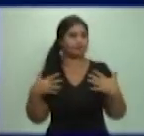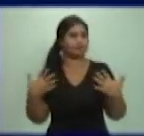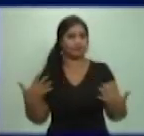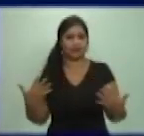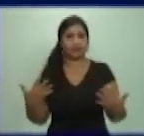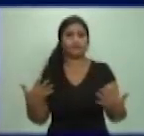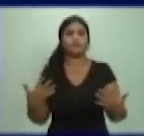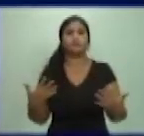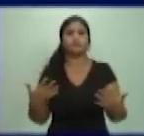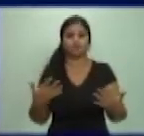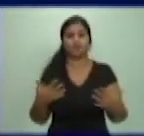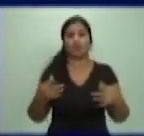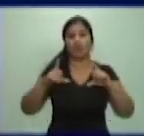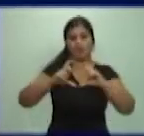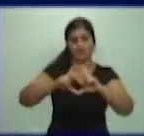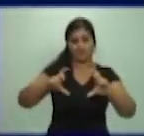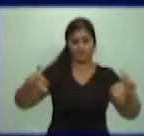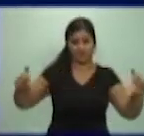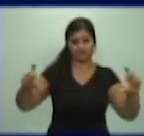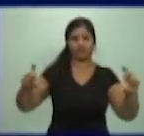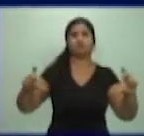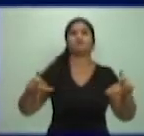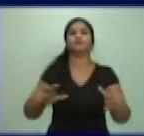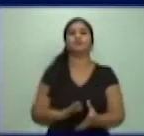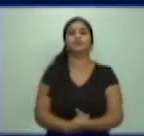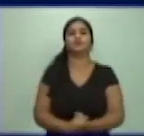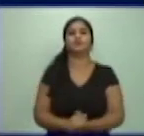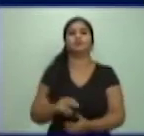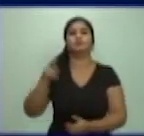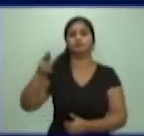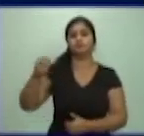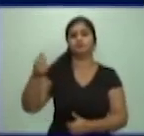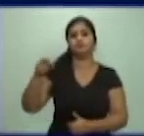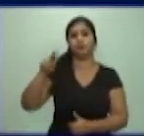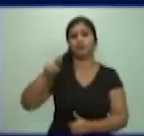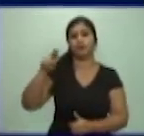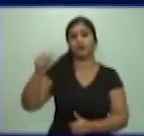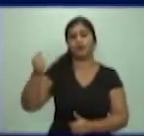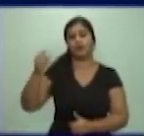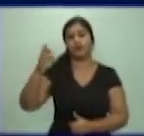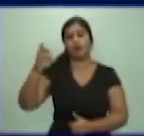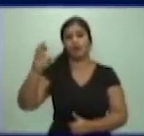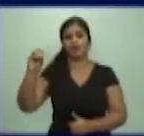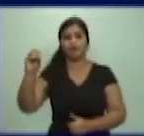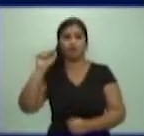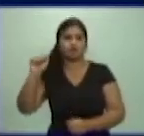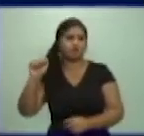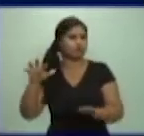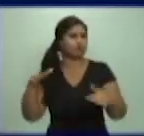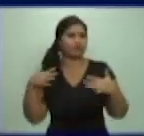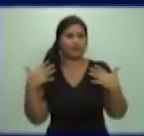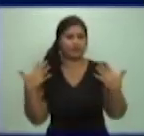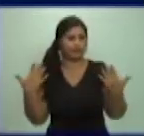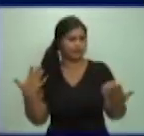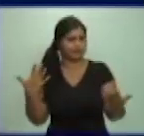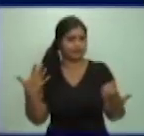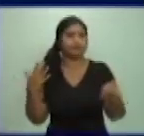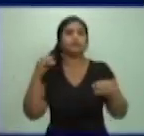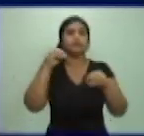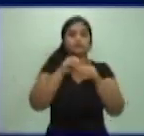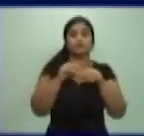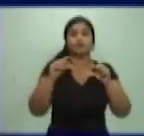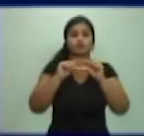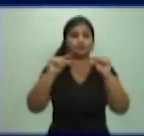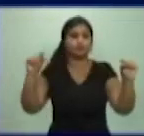los párrafos. Y esos párrafos que por supuesto hacen gala del